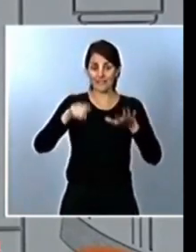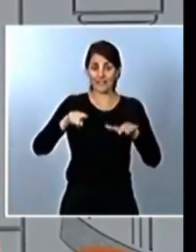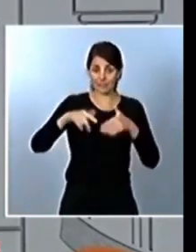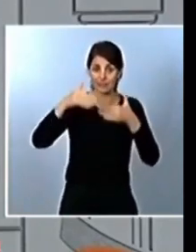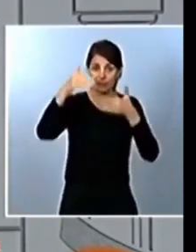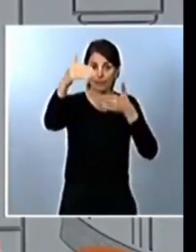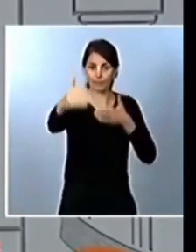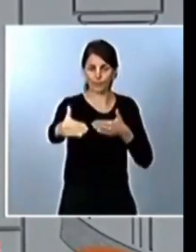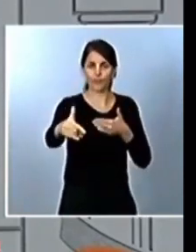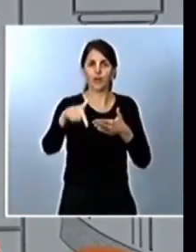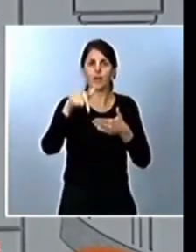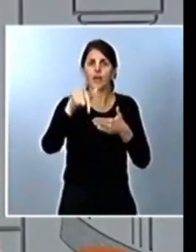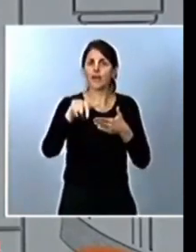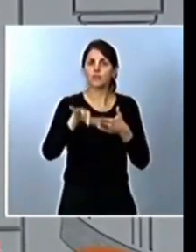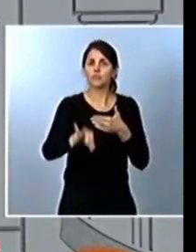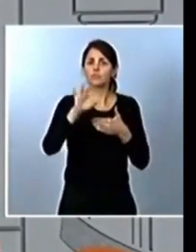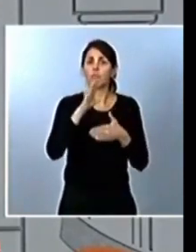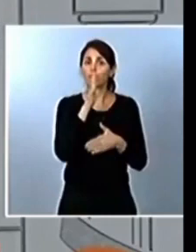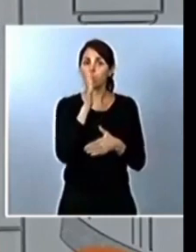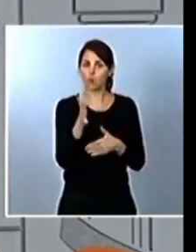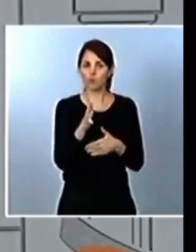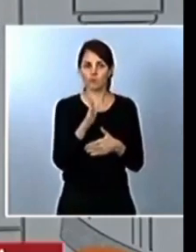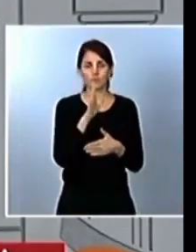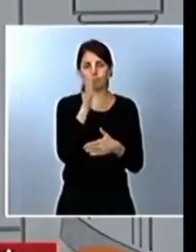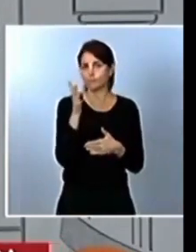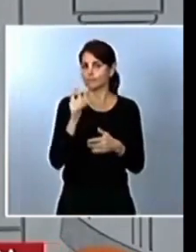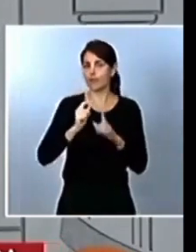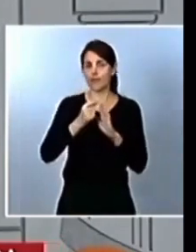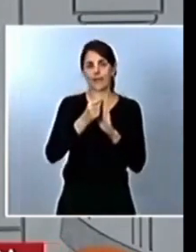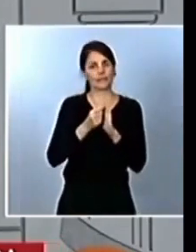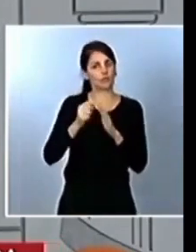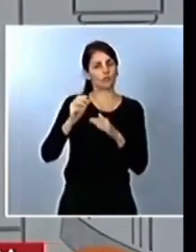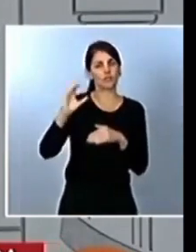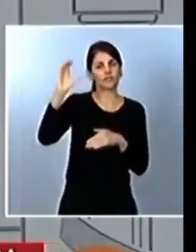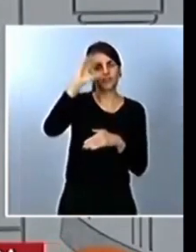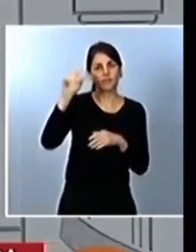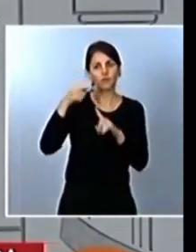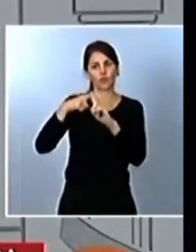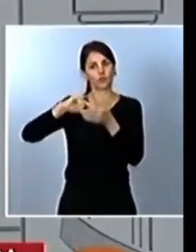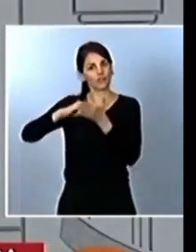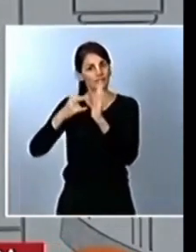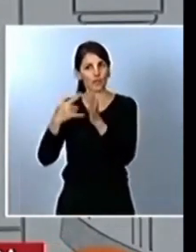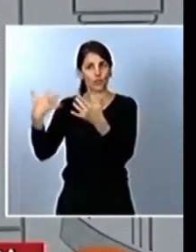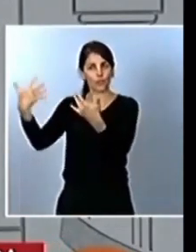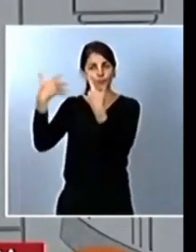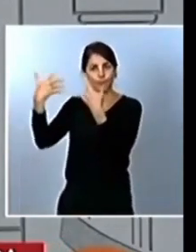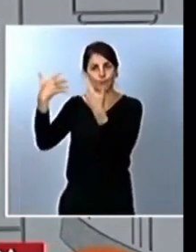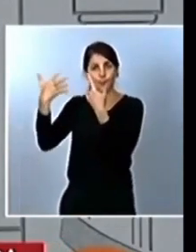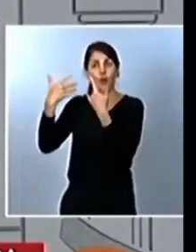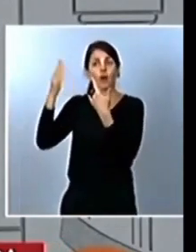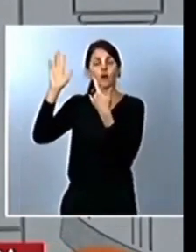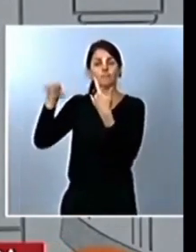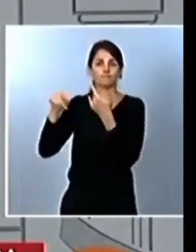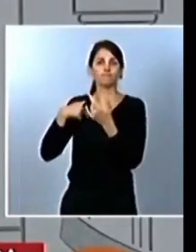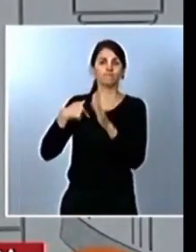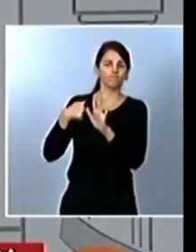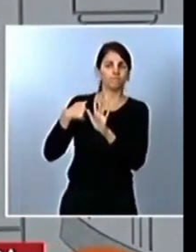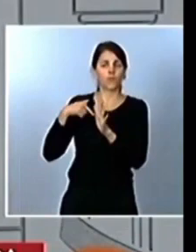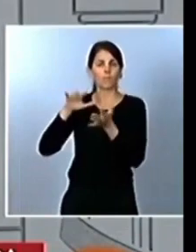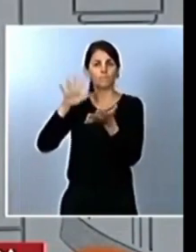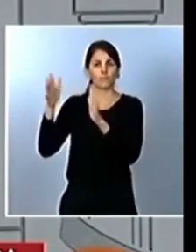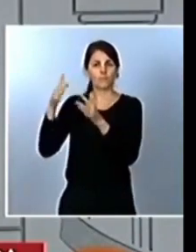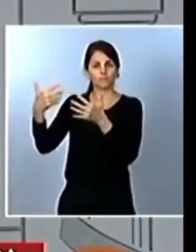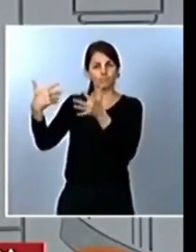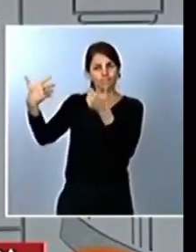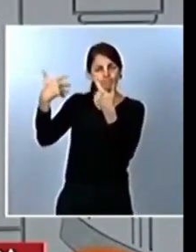única y exclusivamente a criterios científicos y a criterios técnicos, que son los que nos han marcado unas fechas necesarias no solamente para